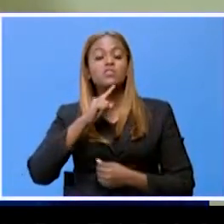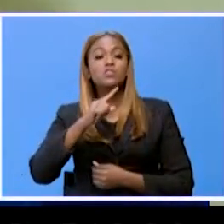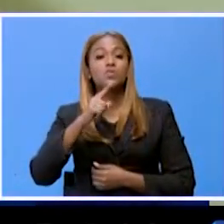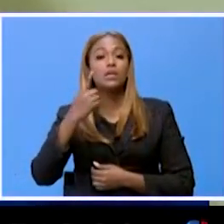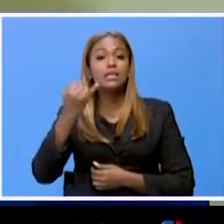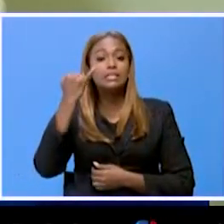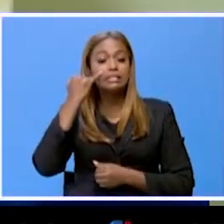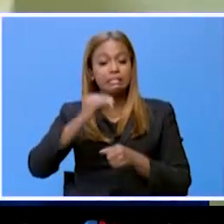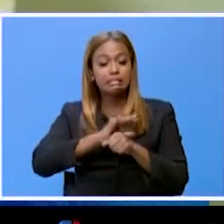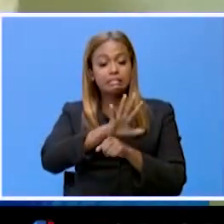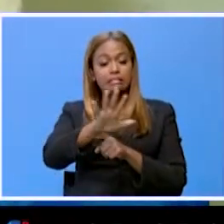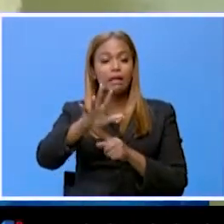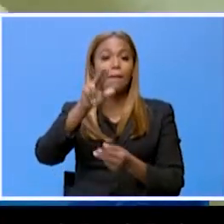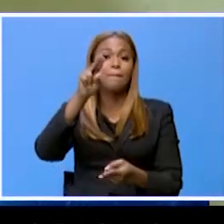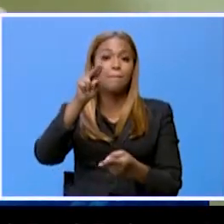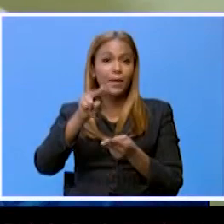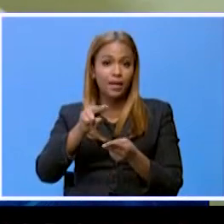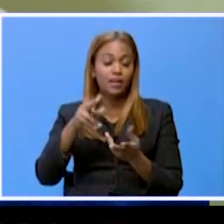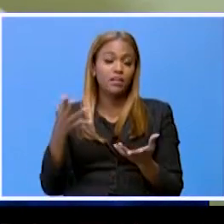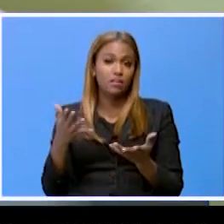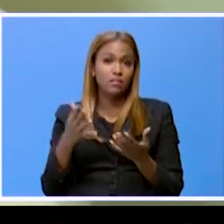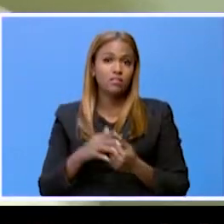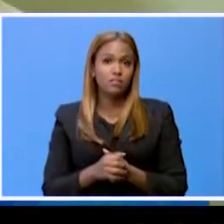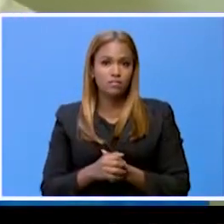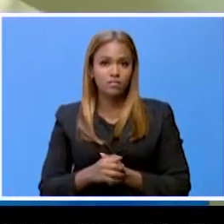se contagian menos,